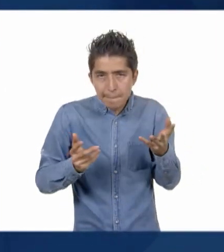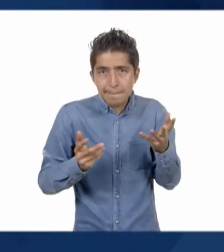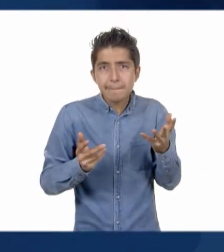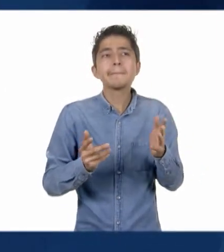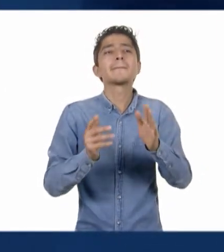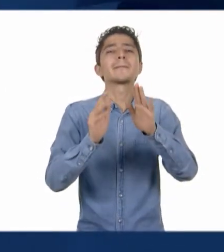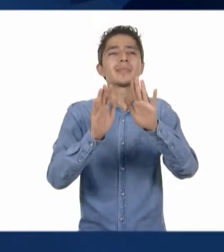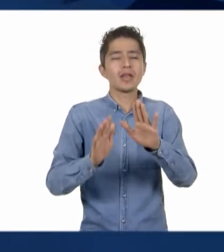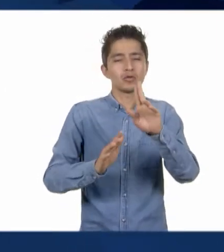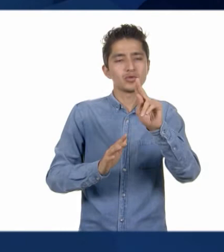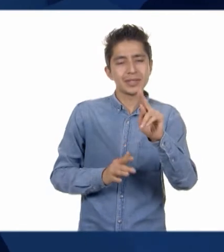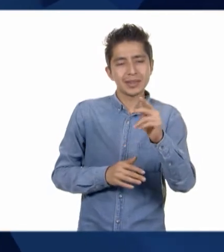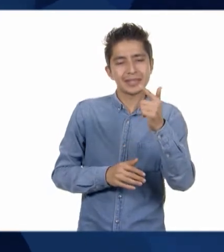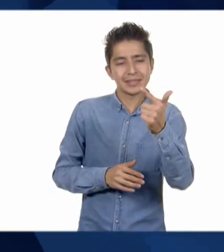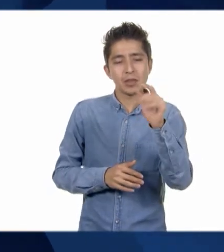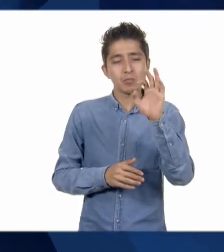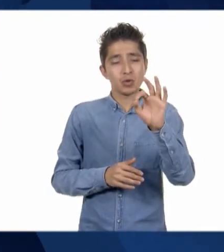el